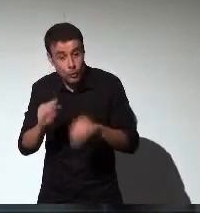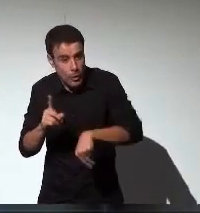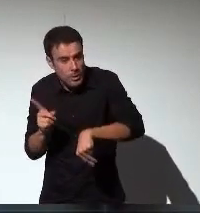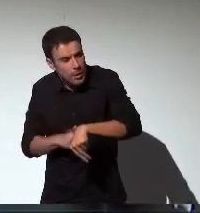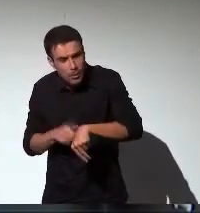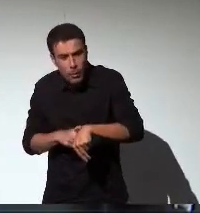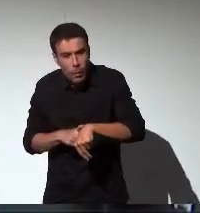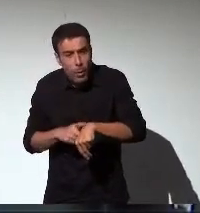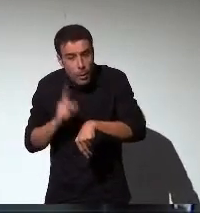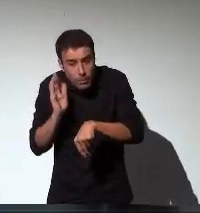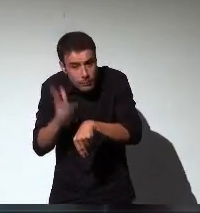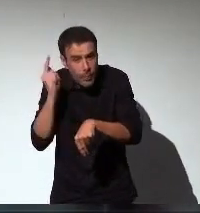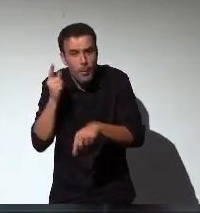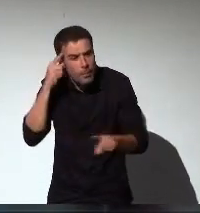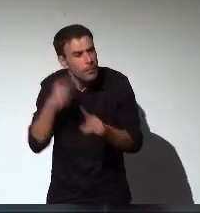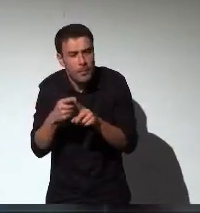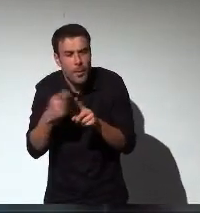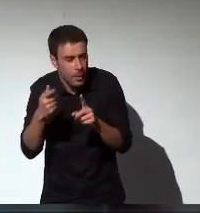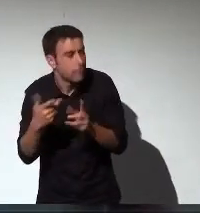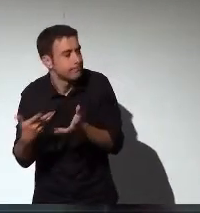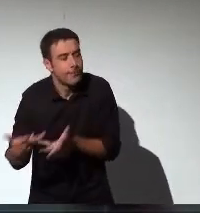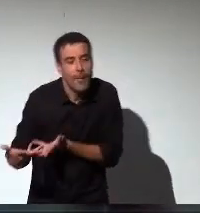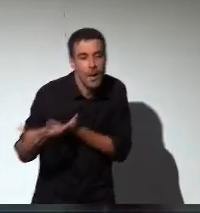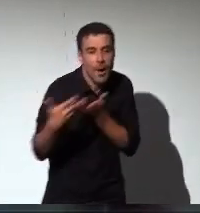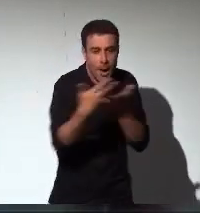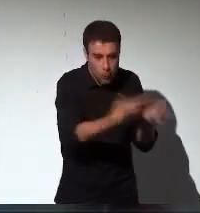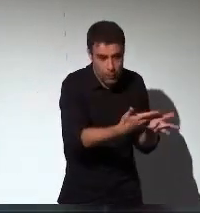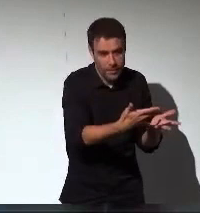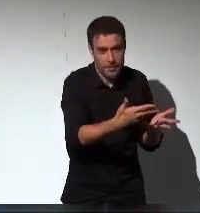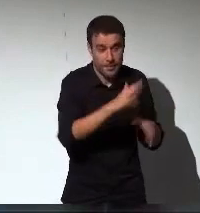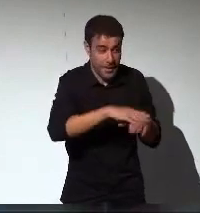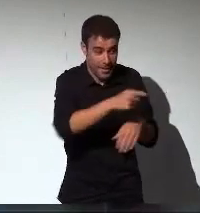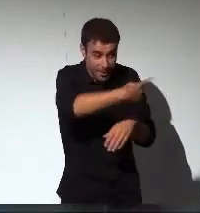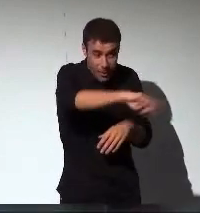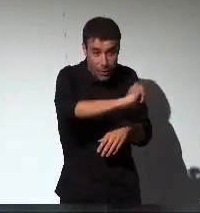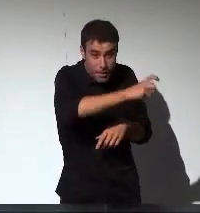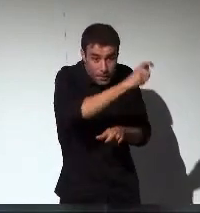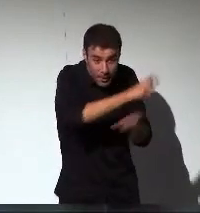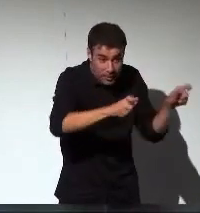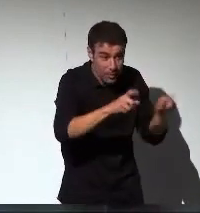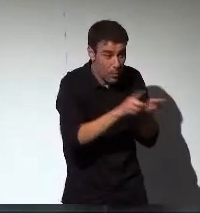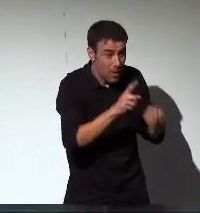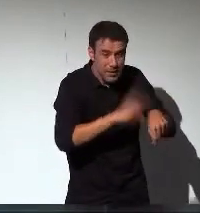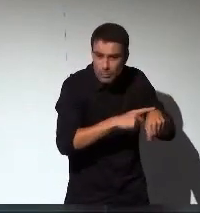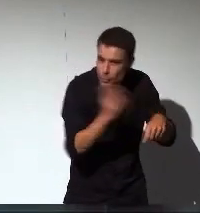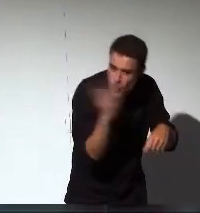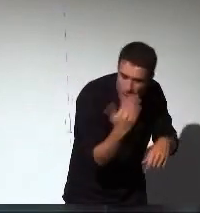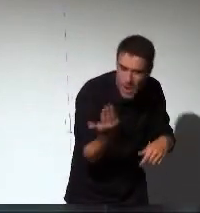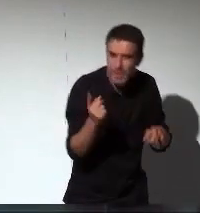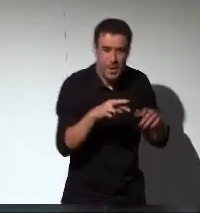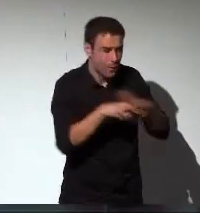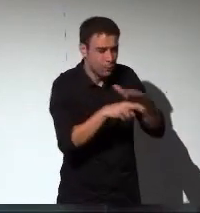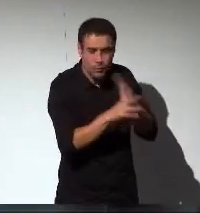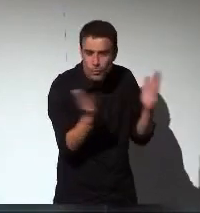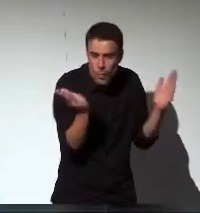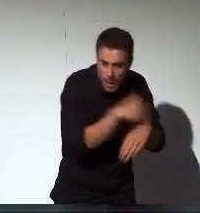tienen, que es su tiempo, pues logran que otras personas que no tienen ese tiempo o no tienen los